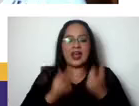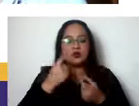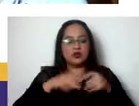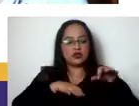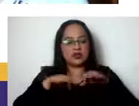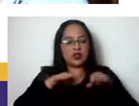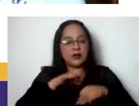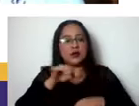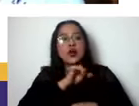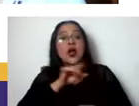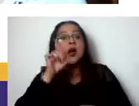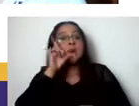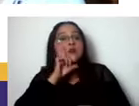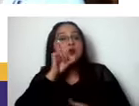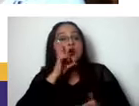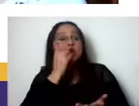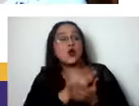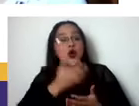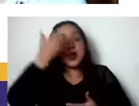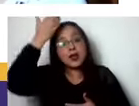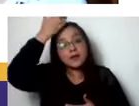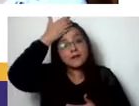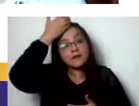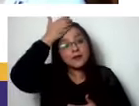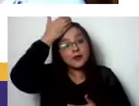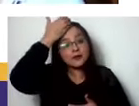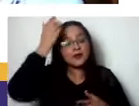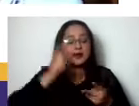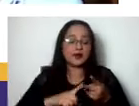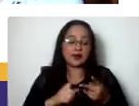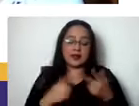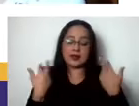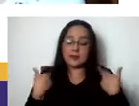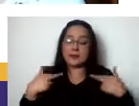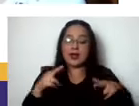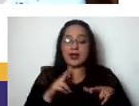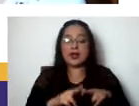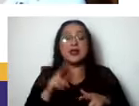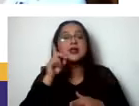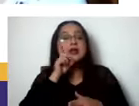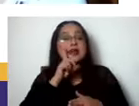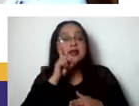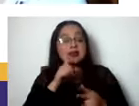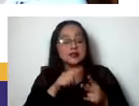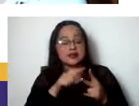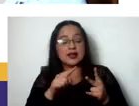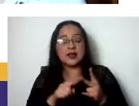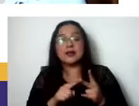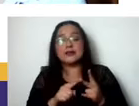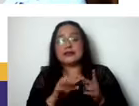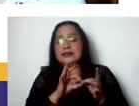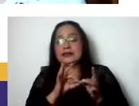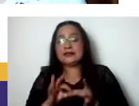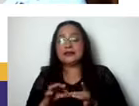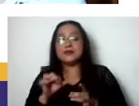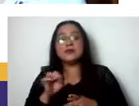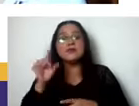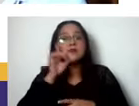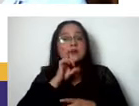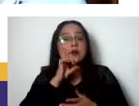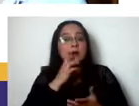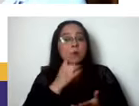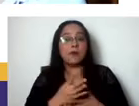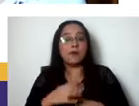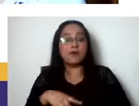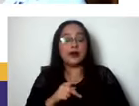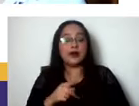100% feminizados, ¿no? Enfermeras, maestras, pero en relación al trabajo mismo que